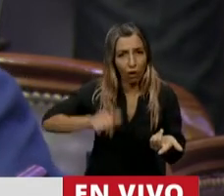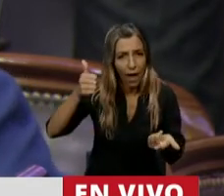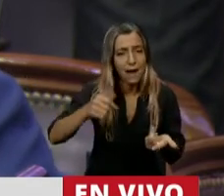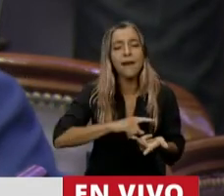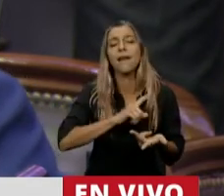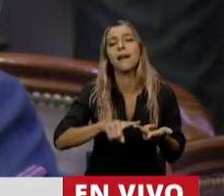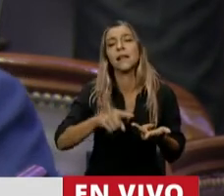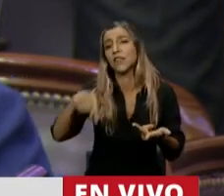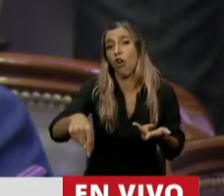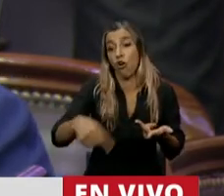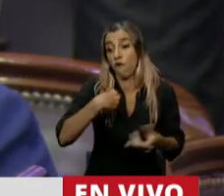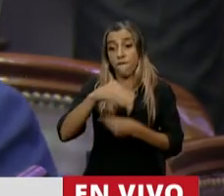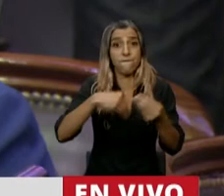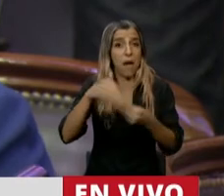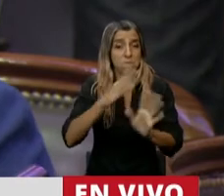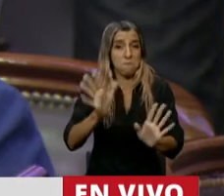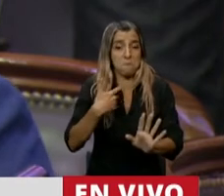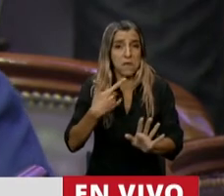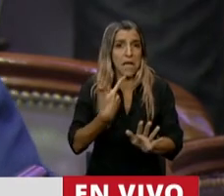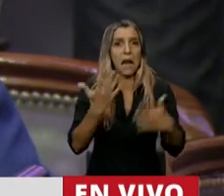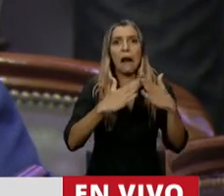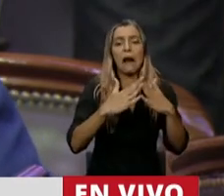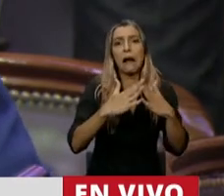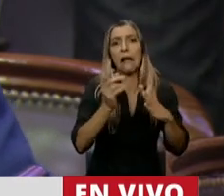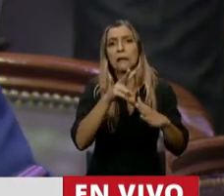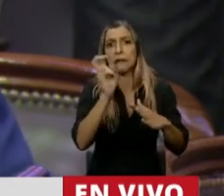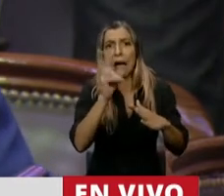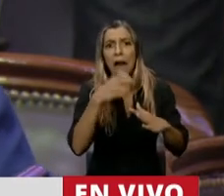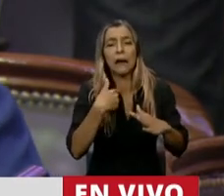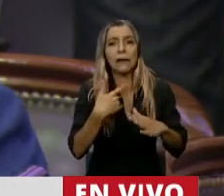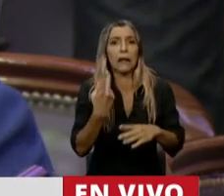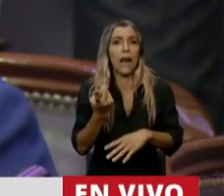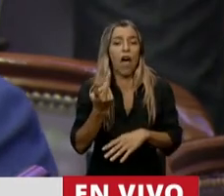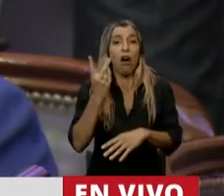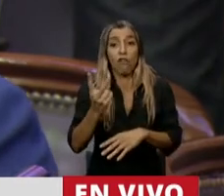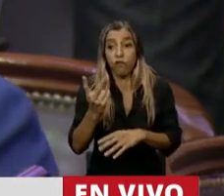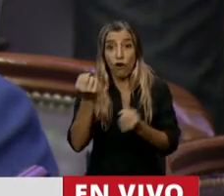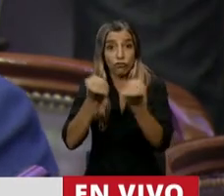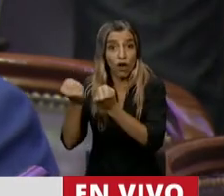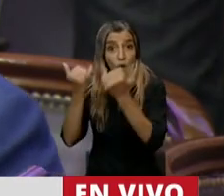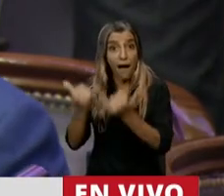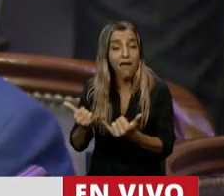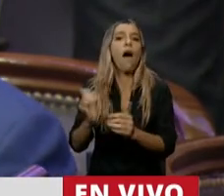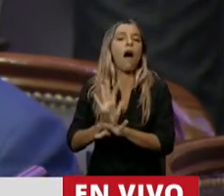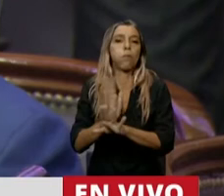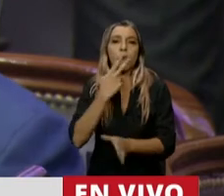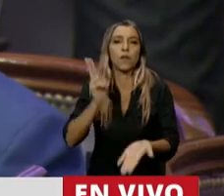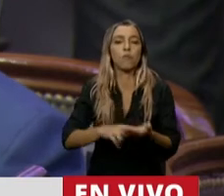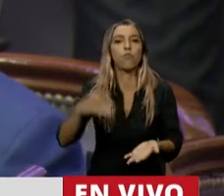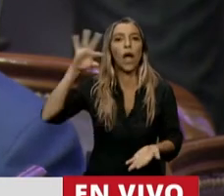familia tipo que alquila con dos autitos paga bienes personales. En la